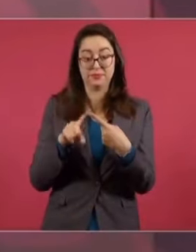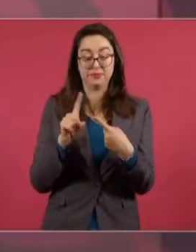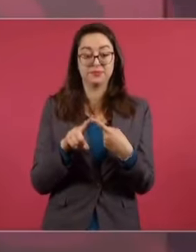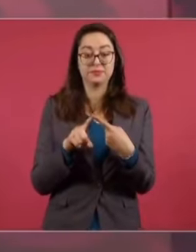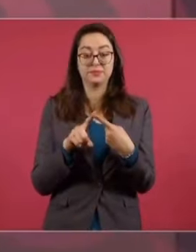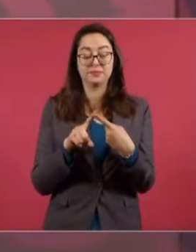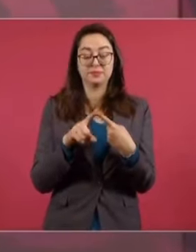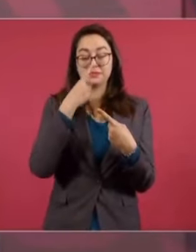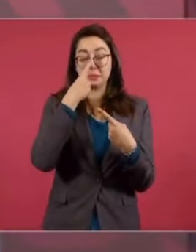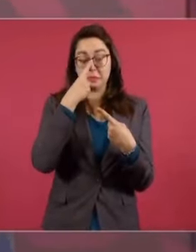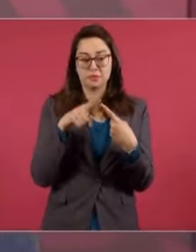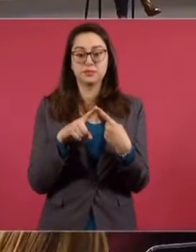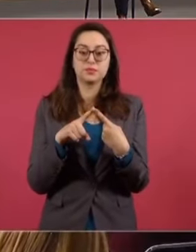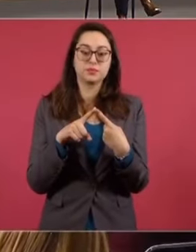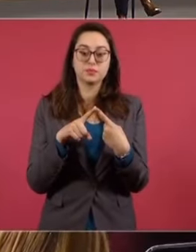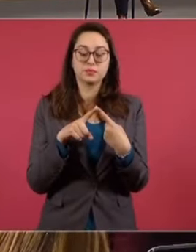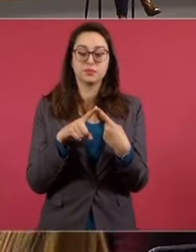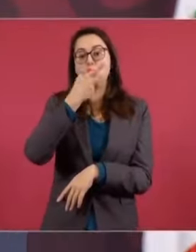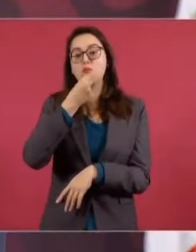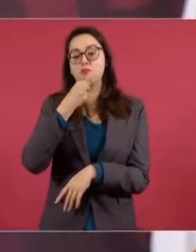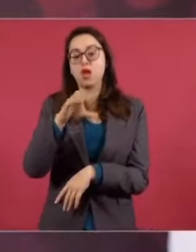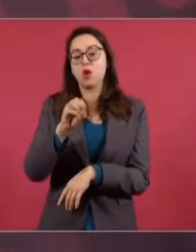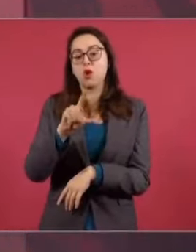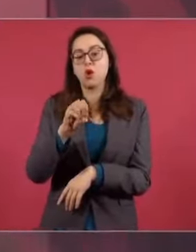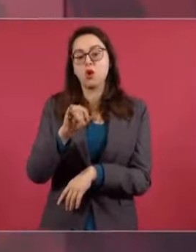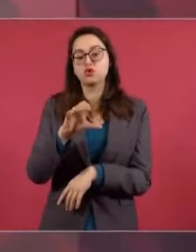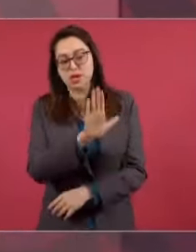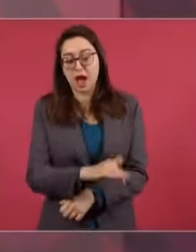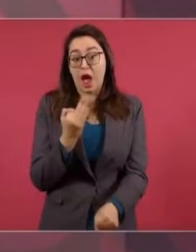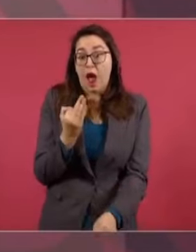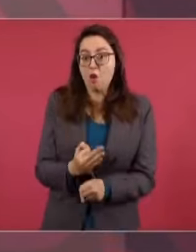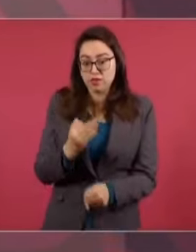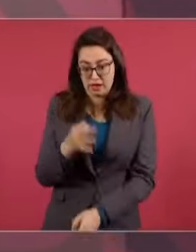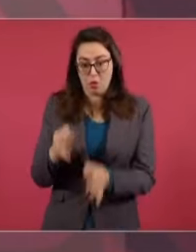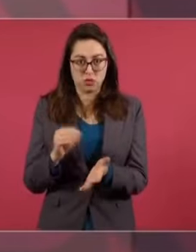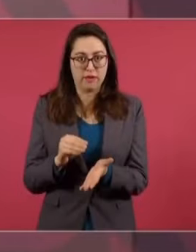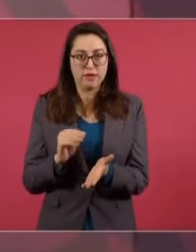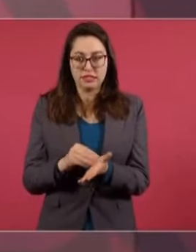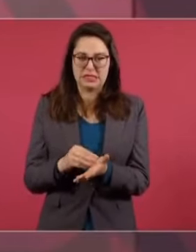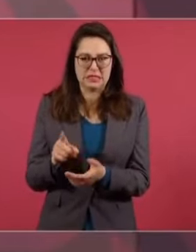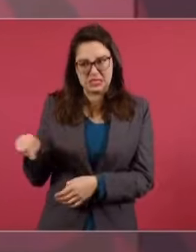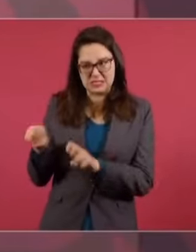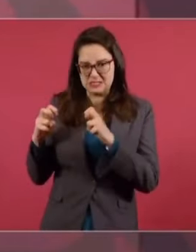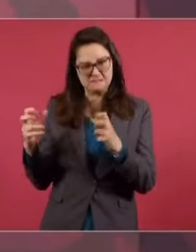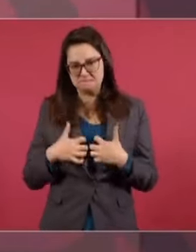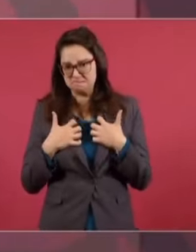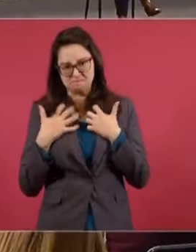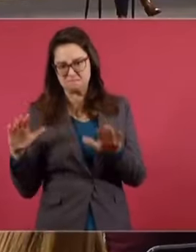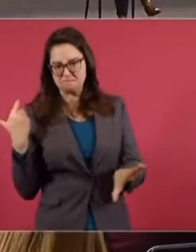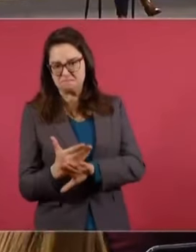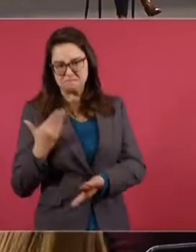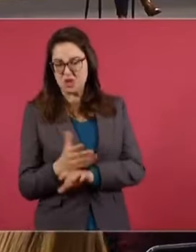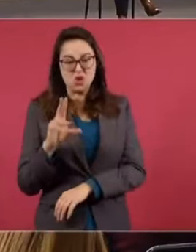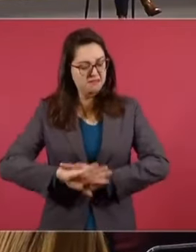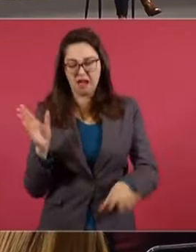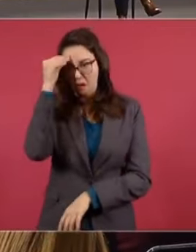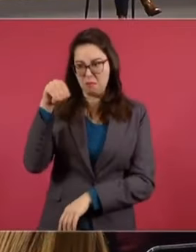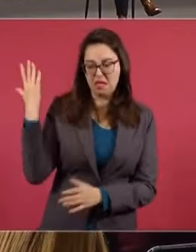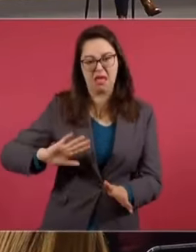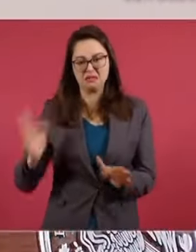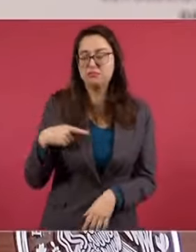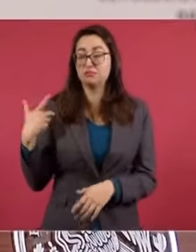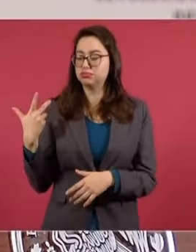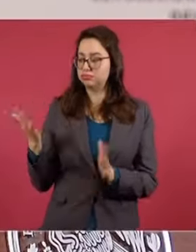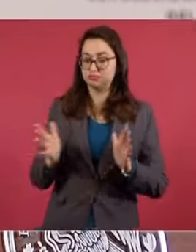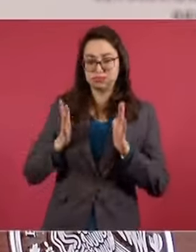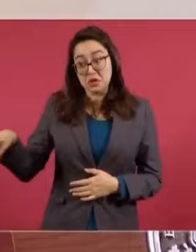qué se abría el caso del asesinato del licenciado Colosio. Y todos en contra. Les preocupó muchísimo. No me van a